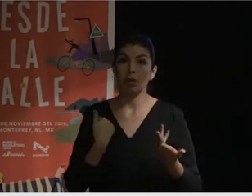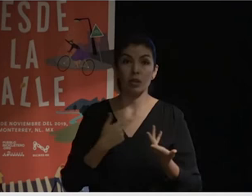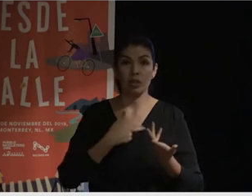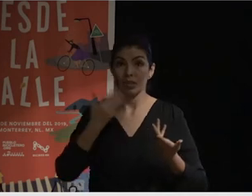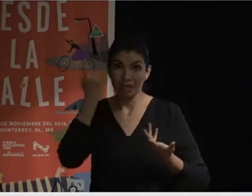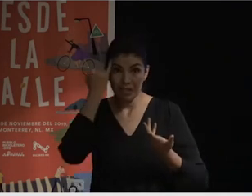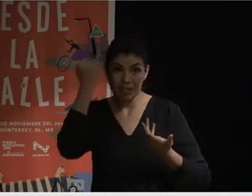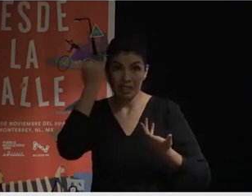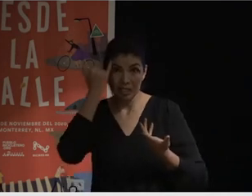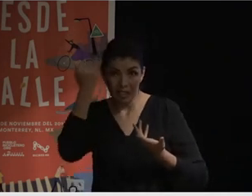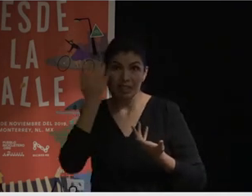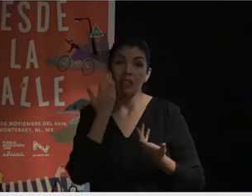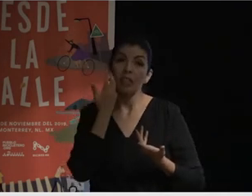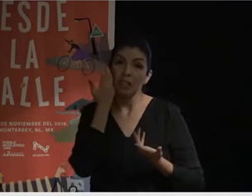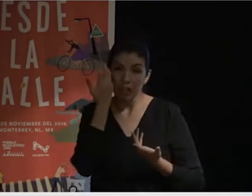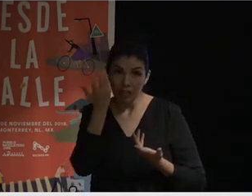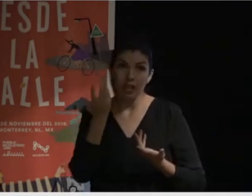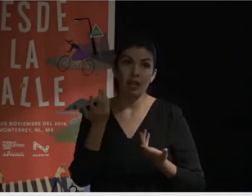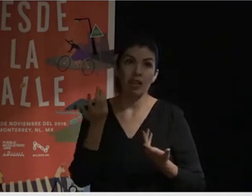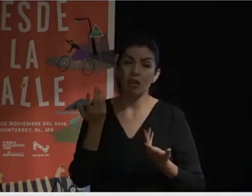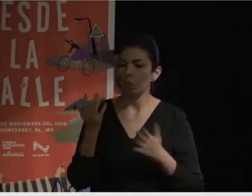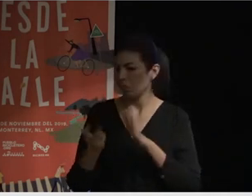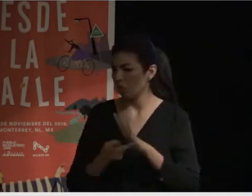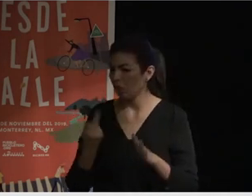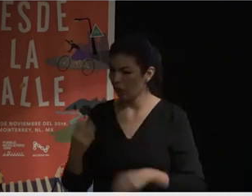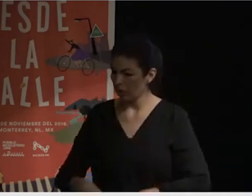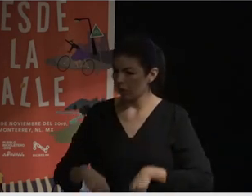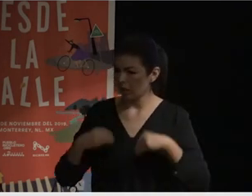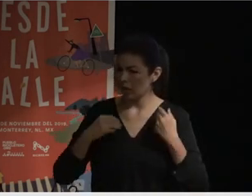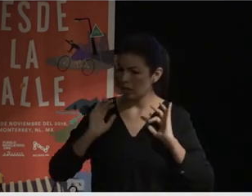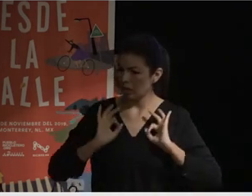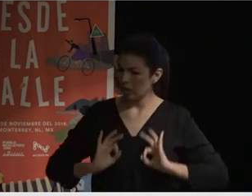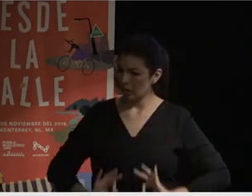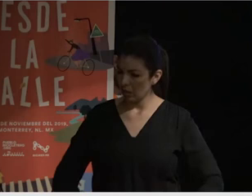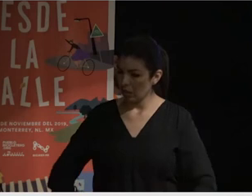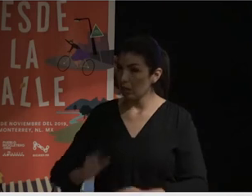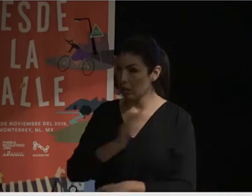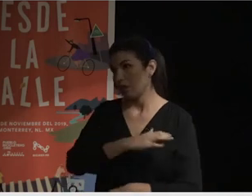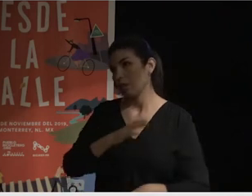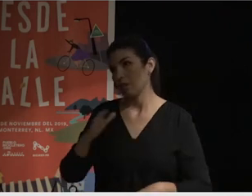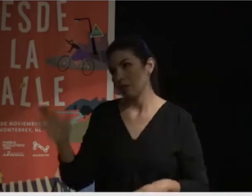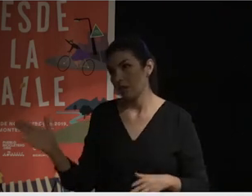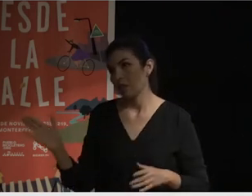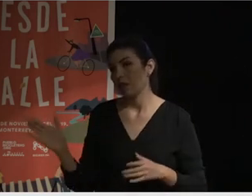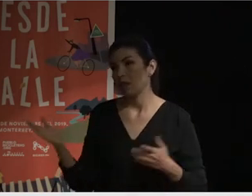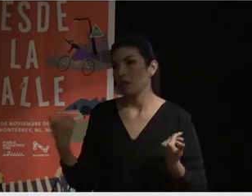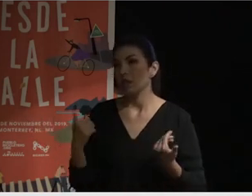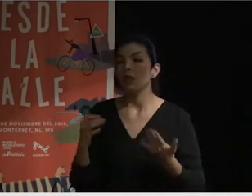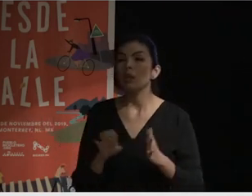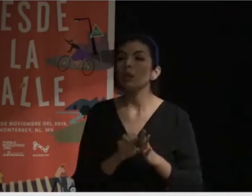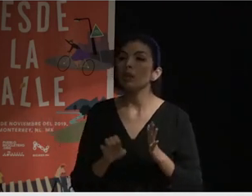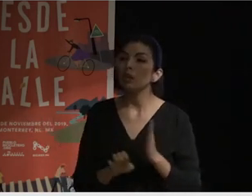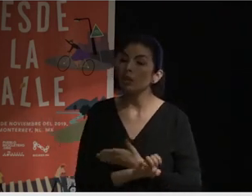las ganas de vivir humildemente en el campo. ¿Por qué no regresar al campo, regresar a las bicimáquinas y todo esto que